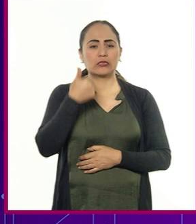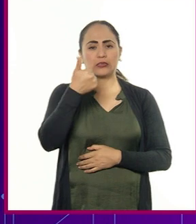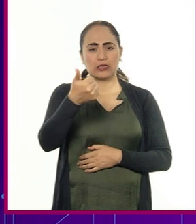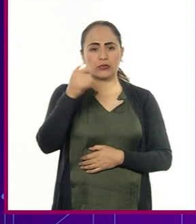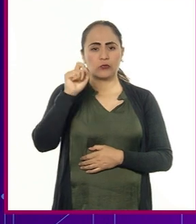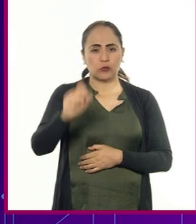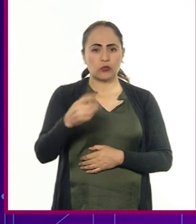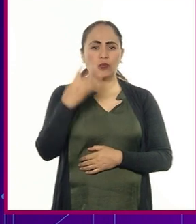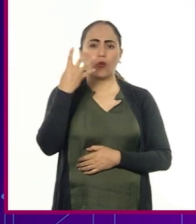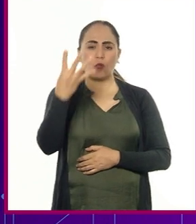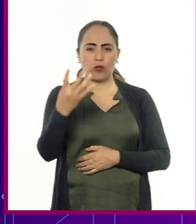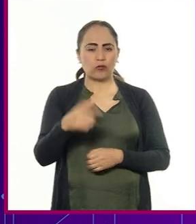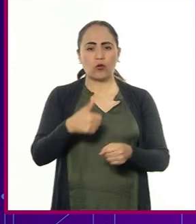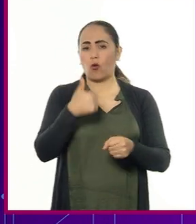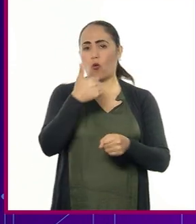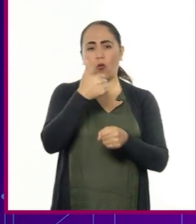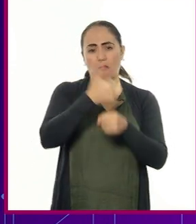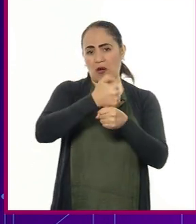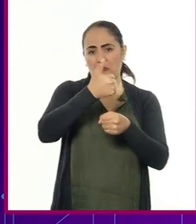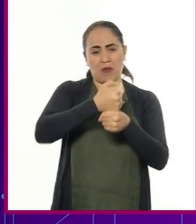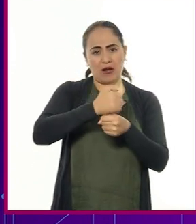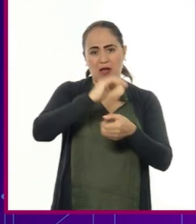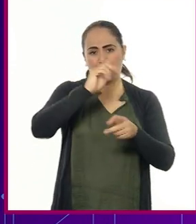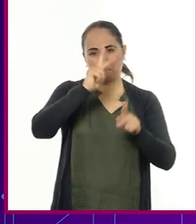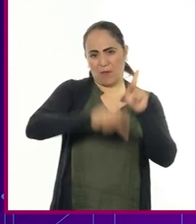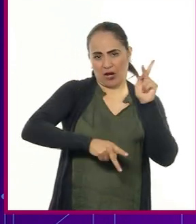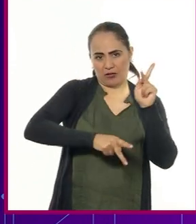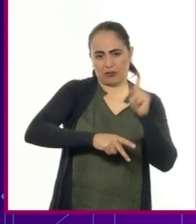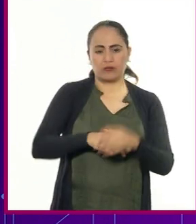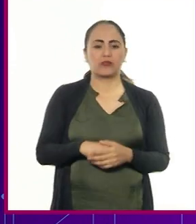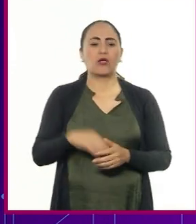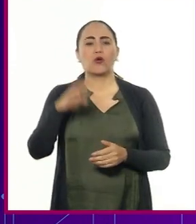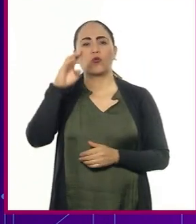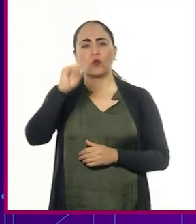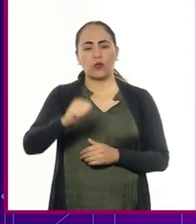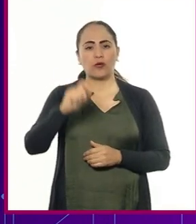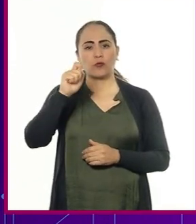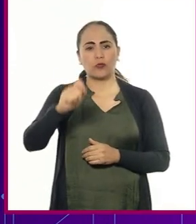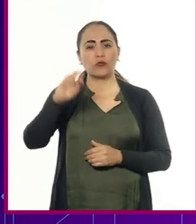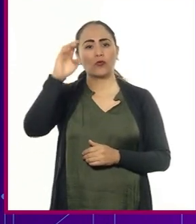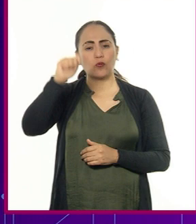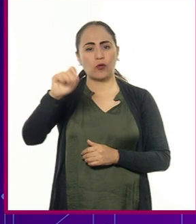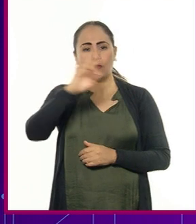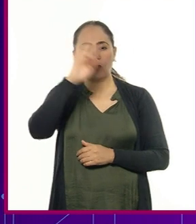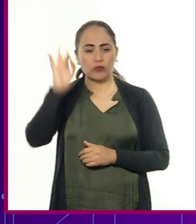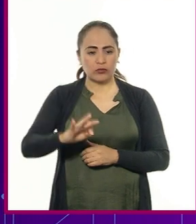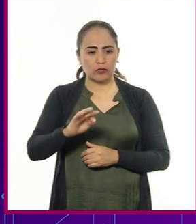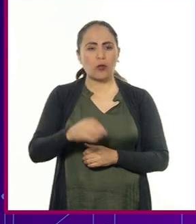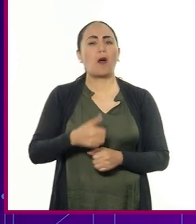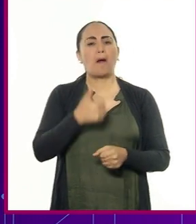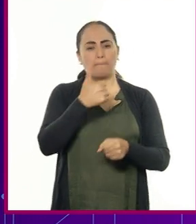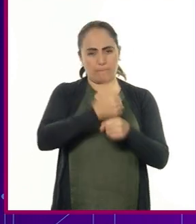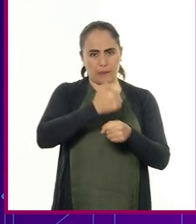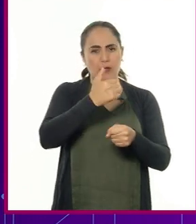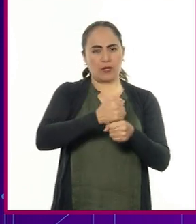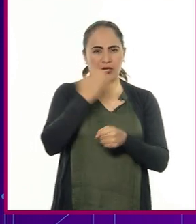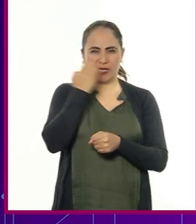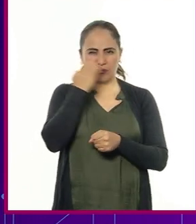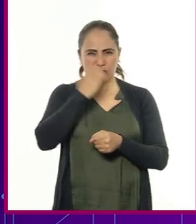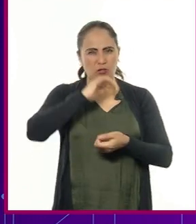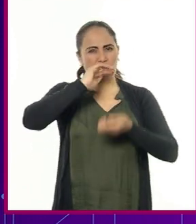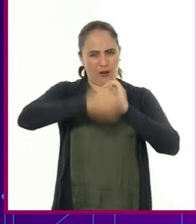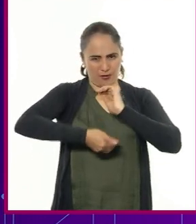6.4% tiene la primaria incompleta. El 9.9% terminó la primaria y